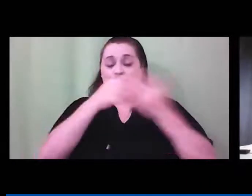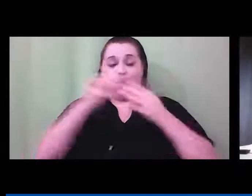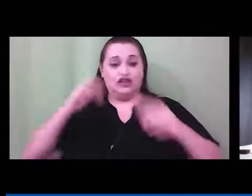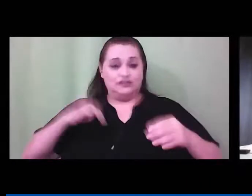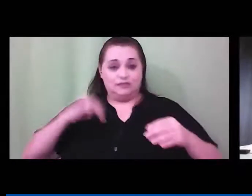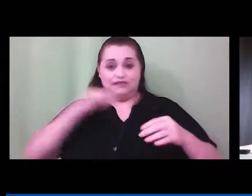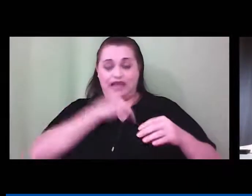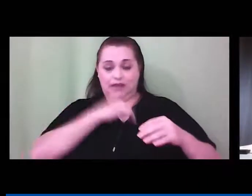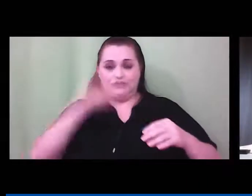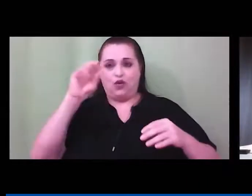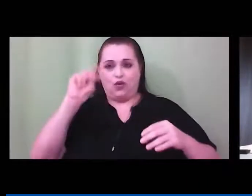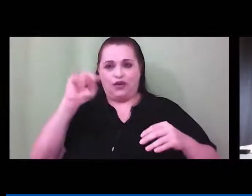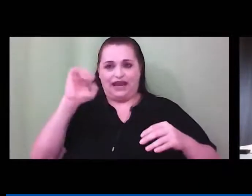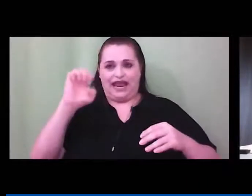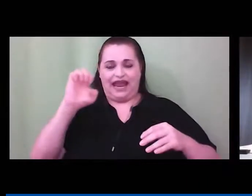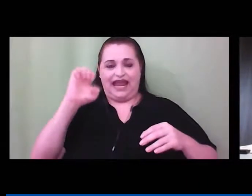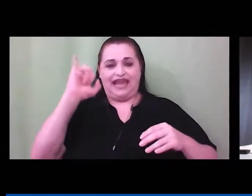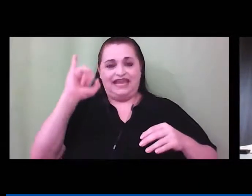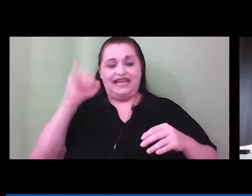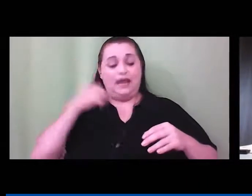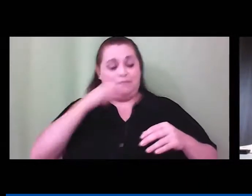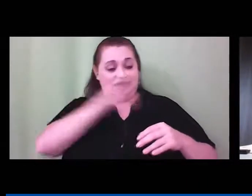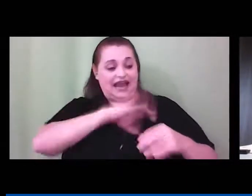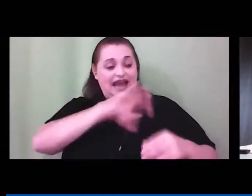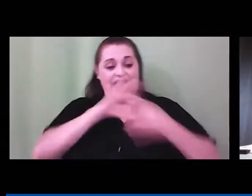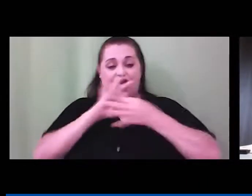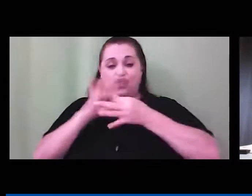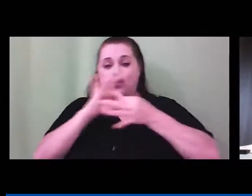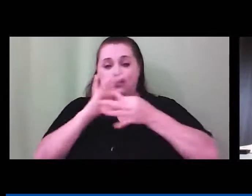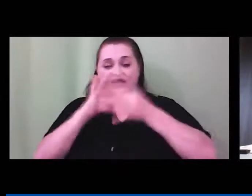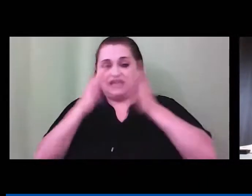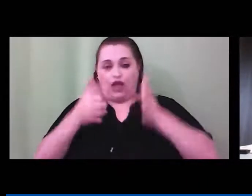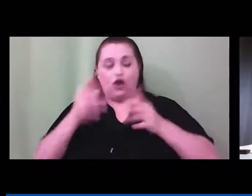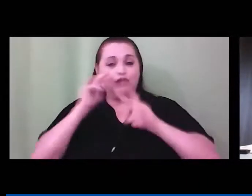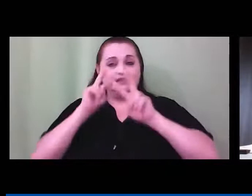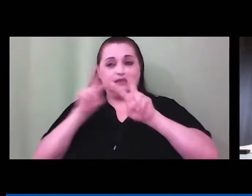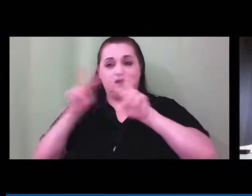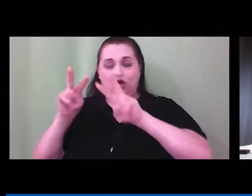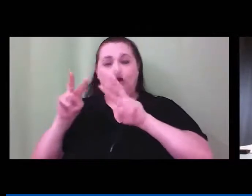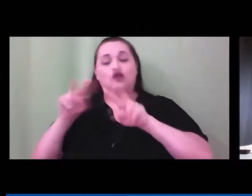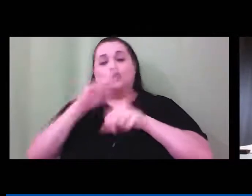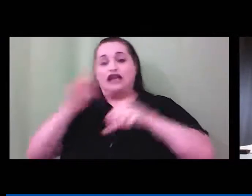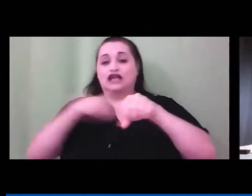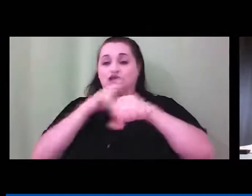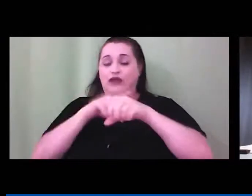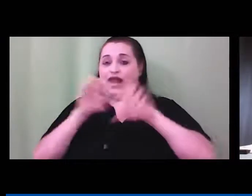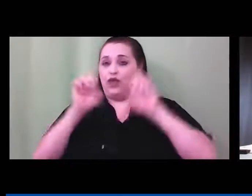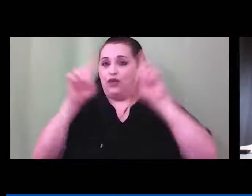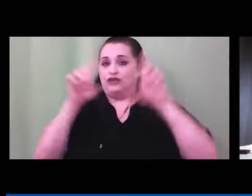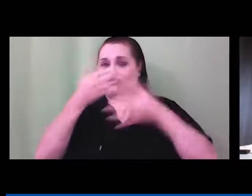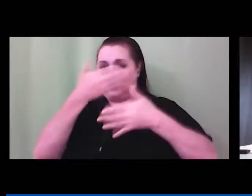del ONEI, en mi calidad de coordinadora del Observatorio Nacional de la Educación Inclusiva.